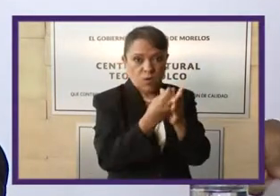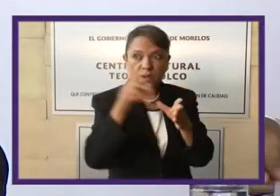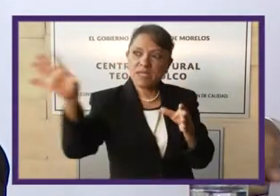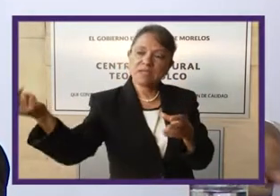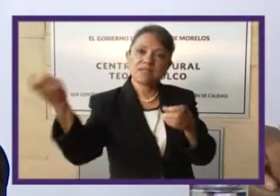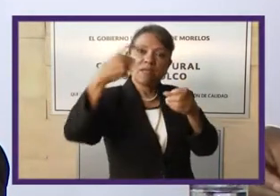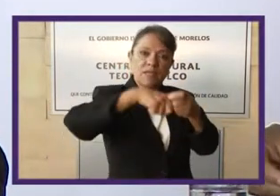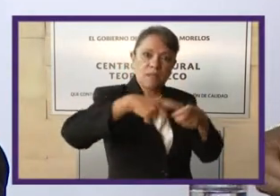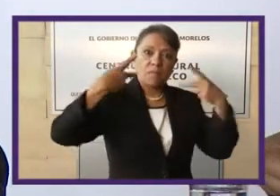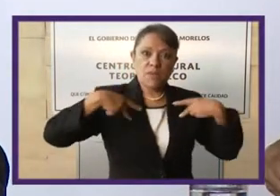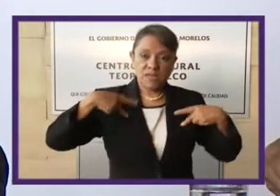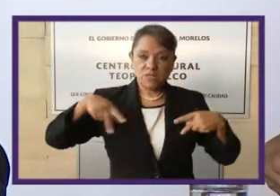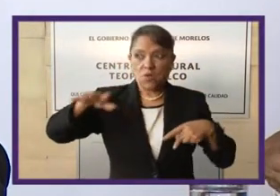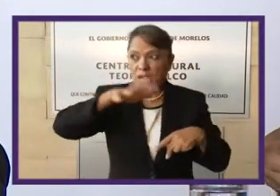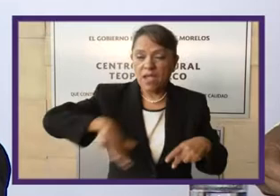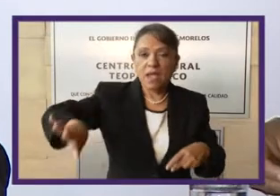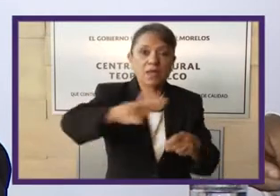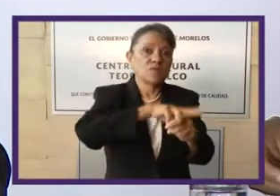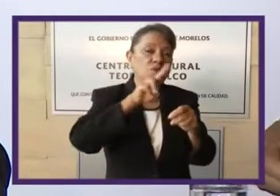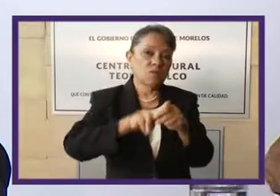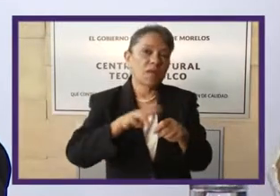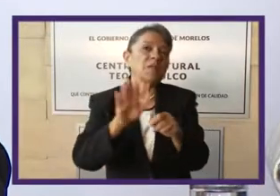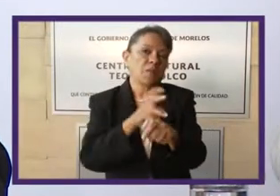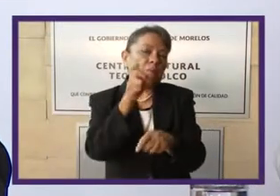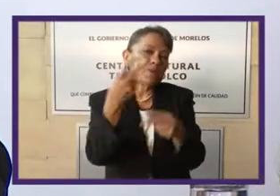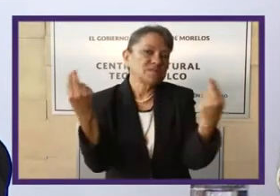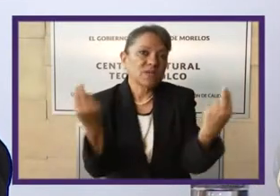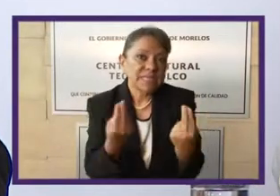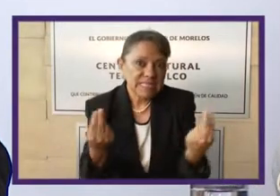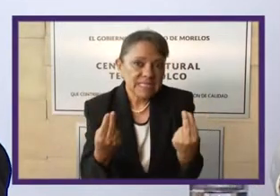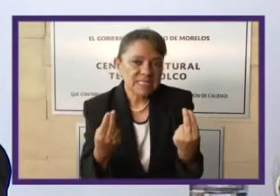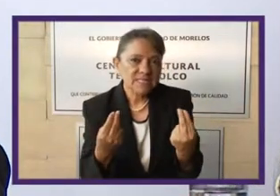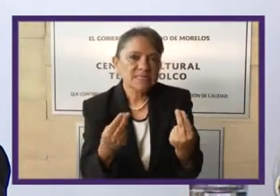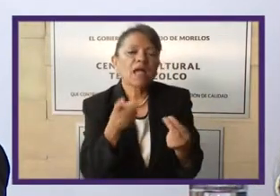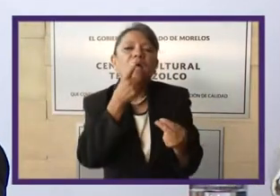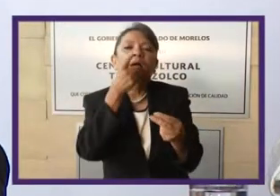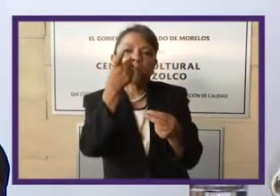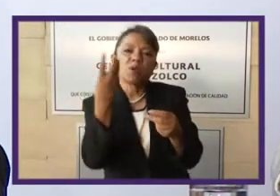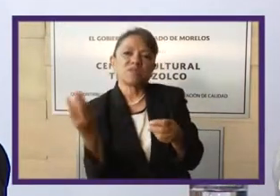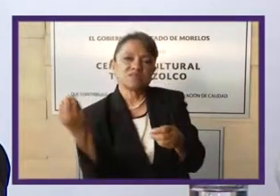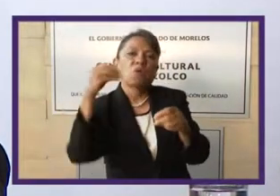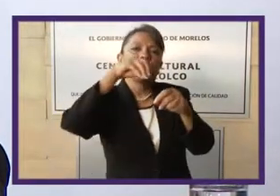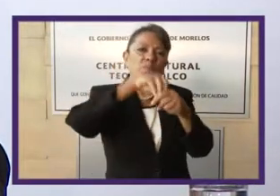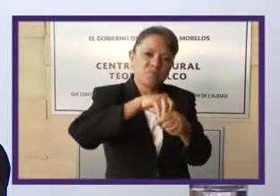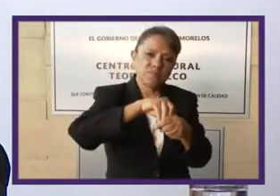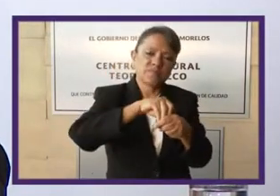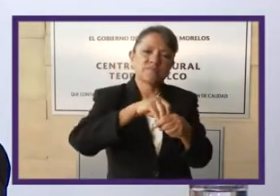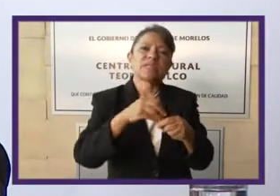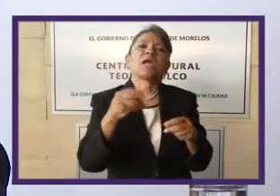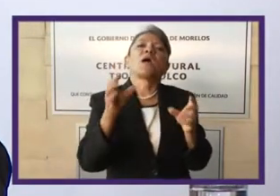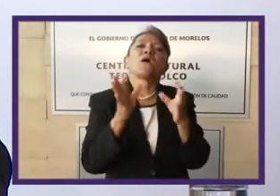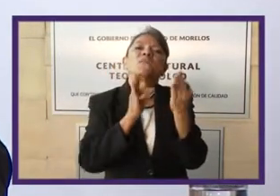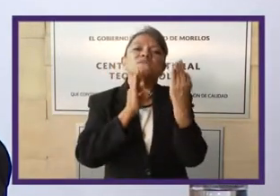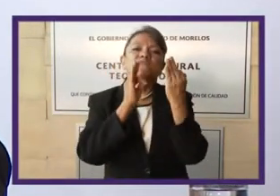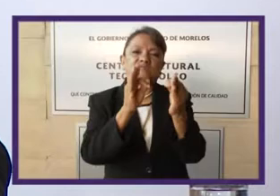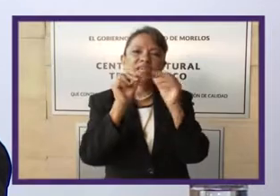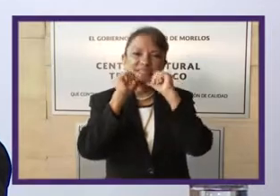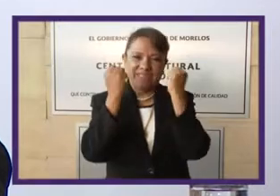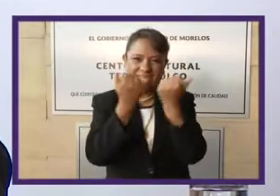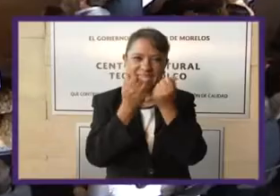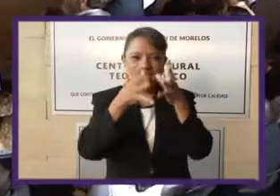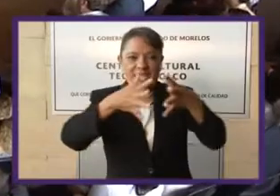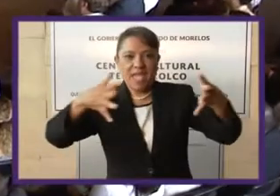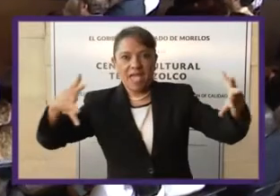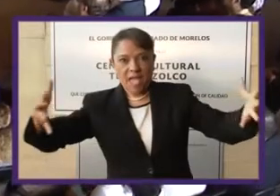Es indispensable y por eso es que hemos agregado el Frente Amplio Democrático y Ciudadano. Porque cada tres años, cada